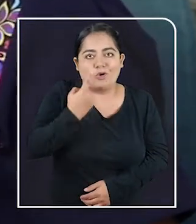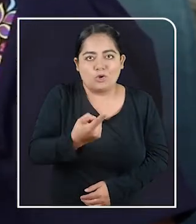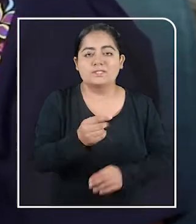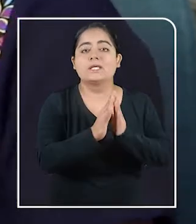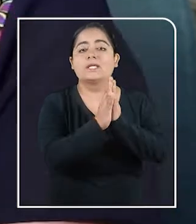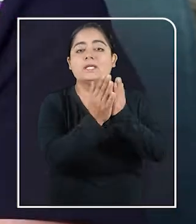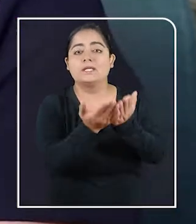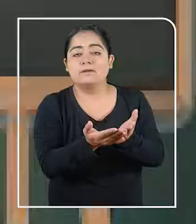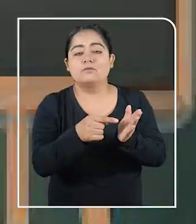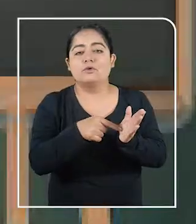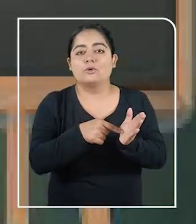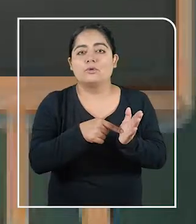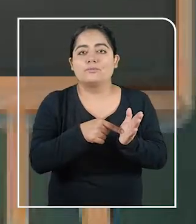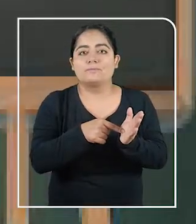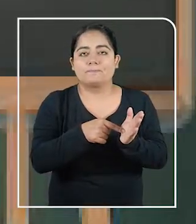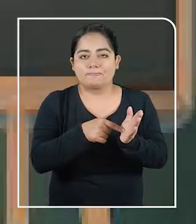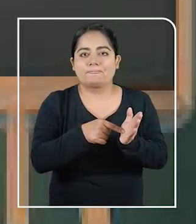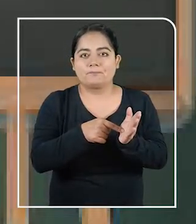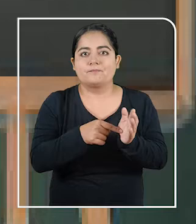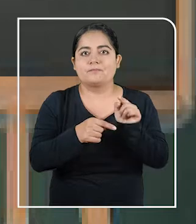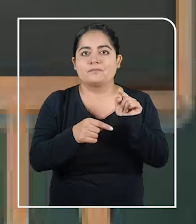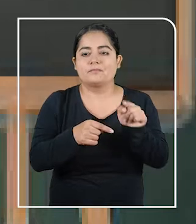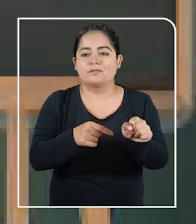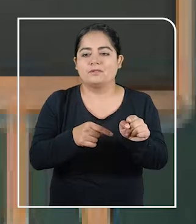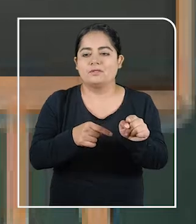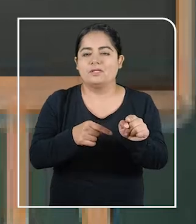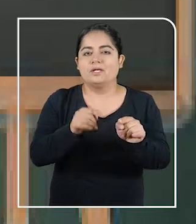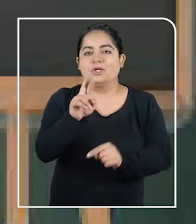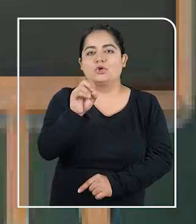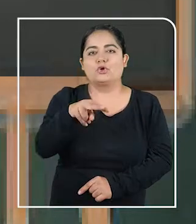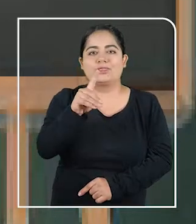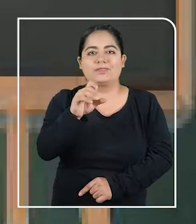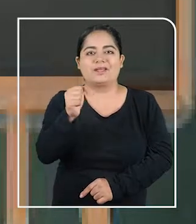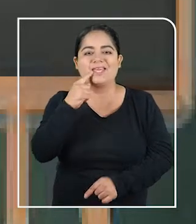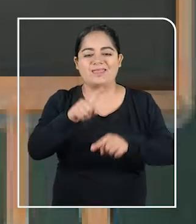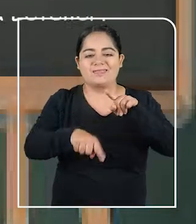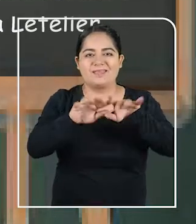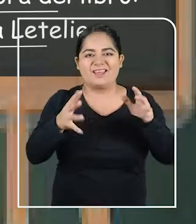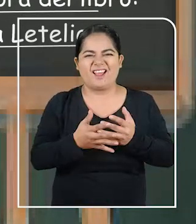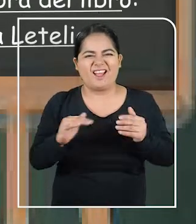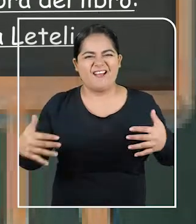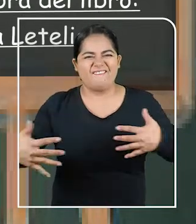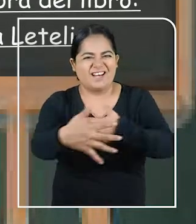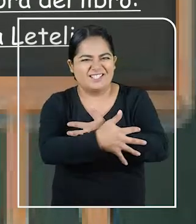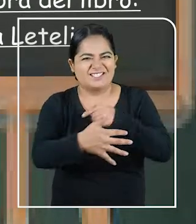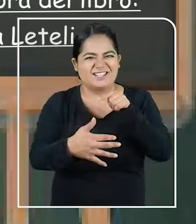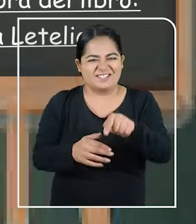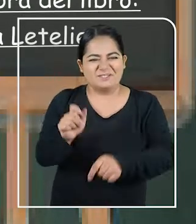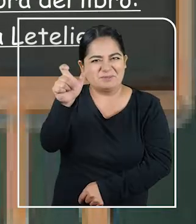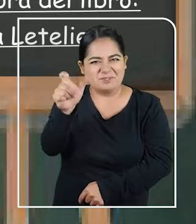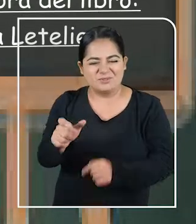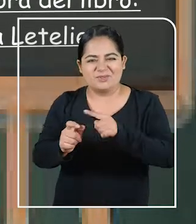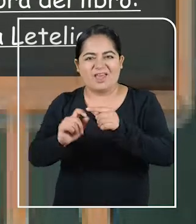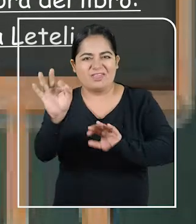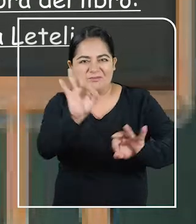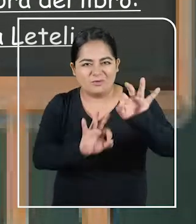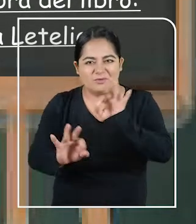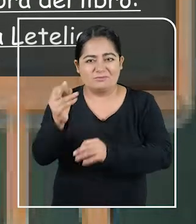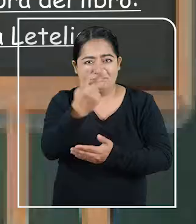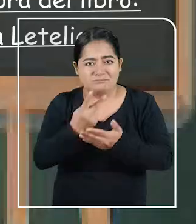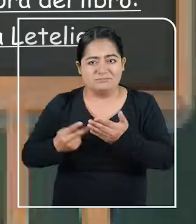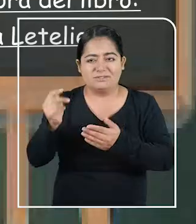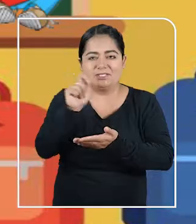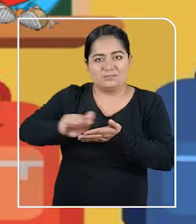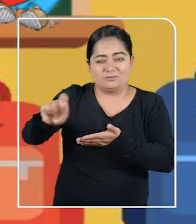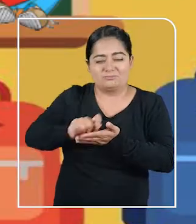libro Ronda que abraza la tierra, de María José Ferrada y Karina Letelier, ilustradora, para